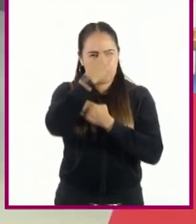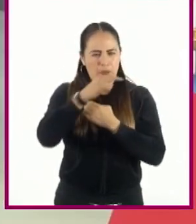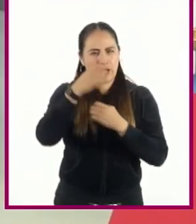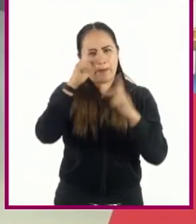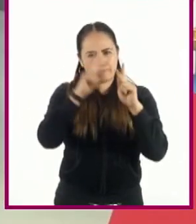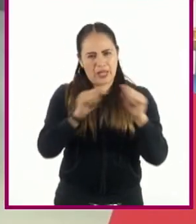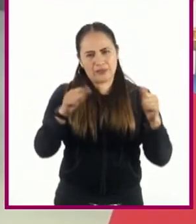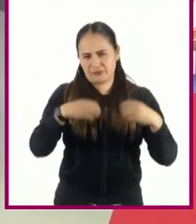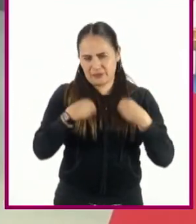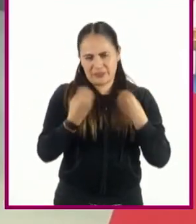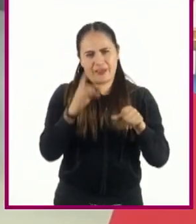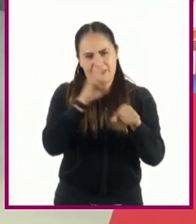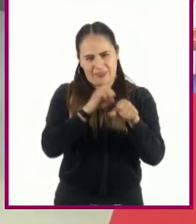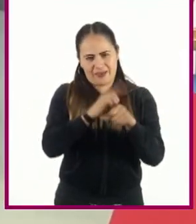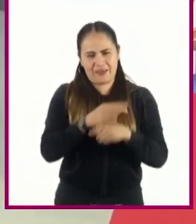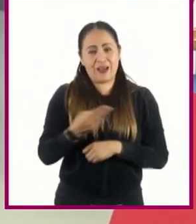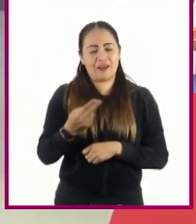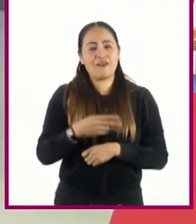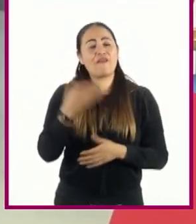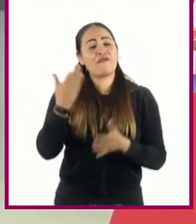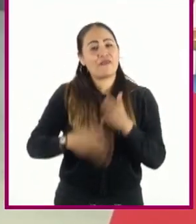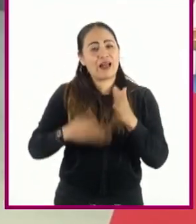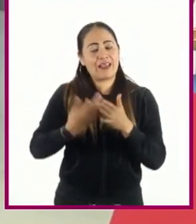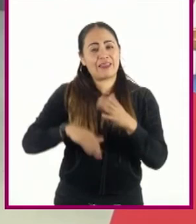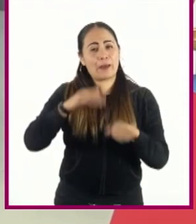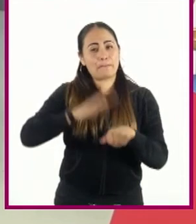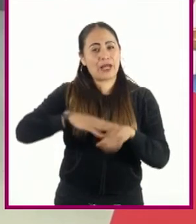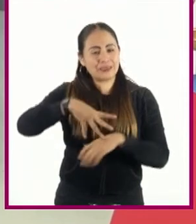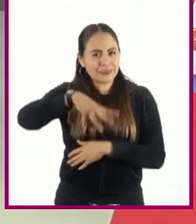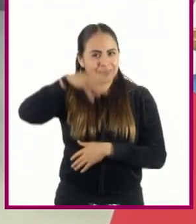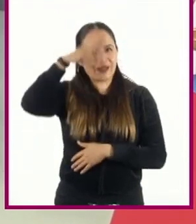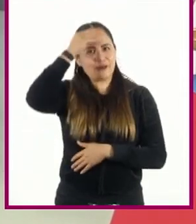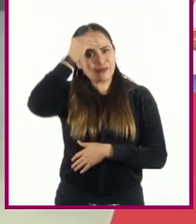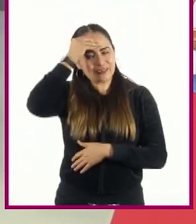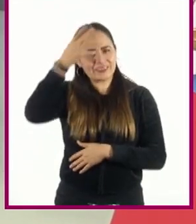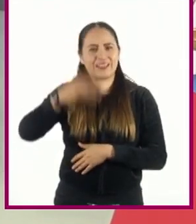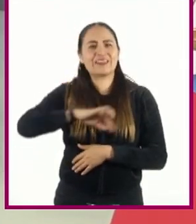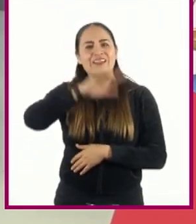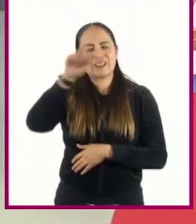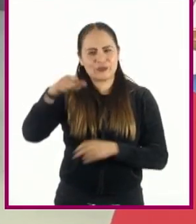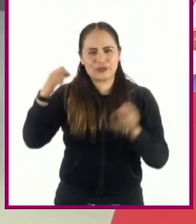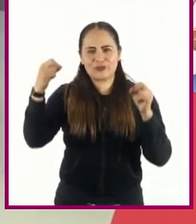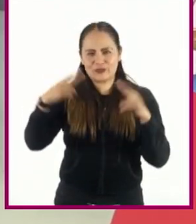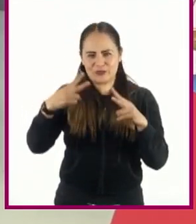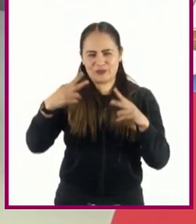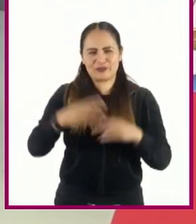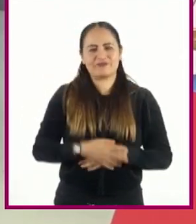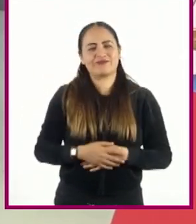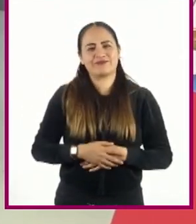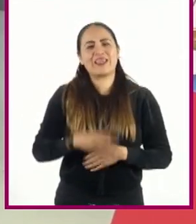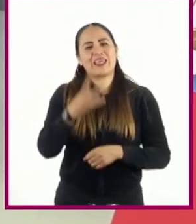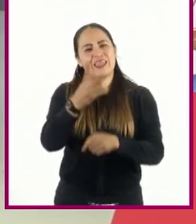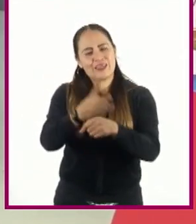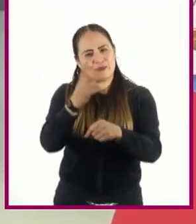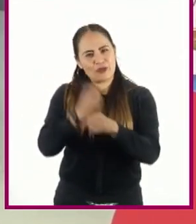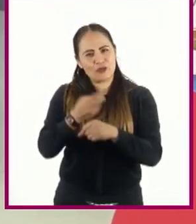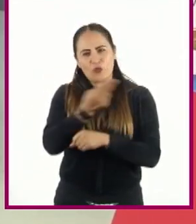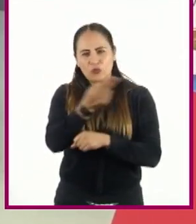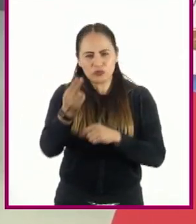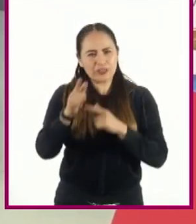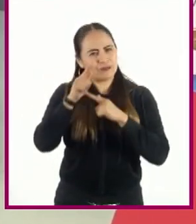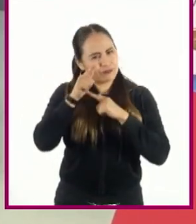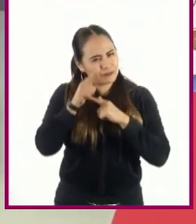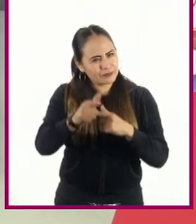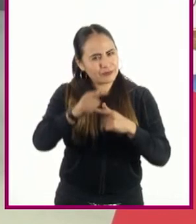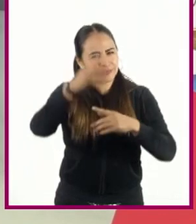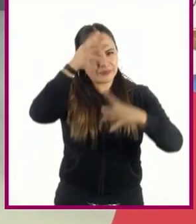cotidiana. Aún nos queda mucho por explorar y descubrir. Nos vemos próximamente. Les invito a que continúen aprendiendo